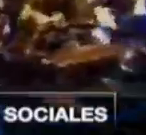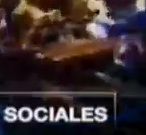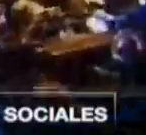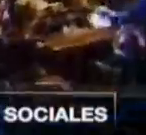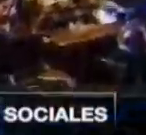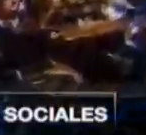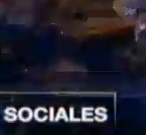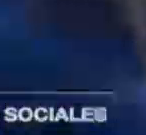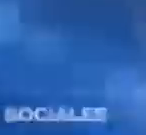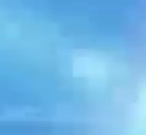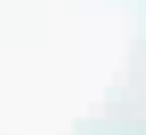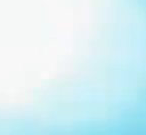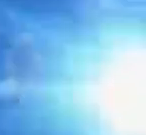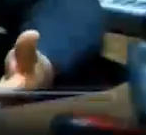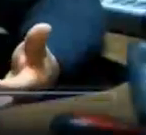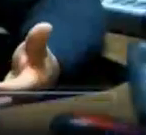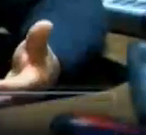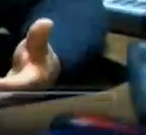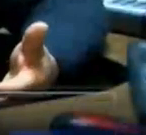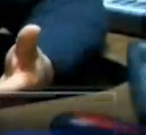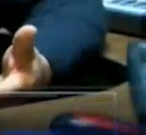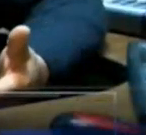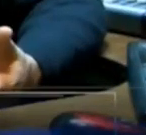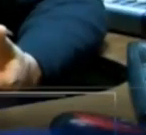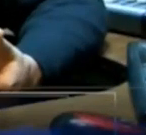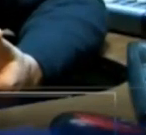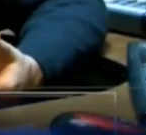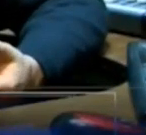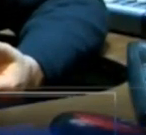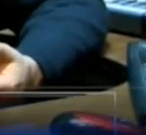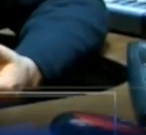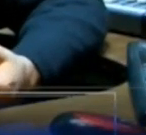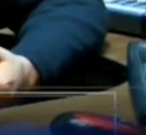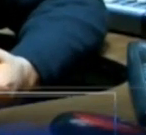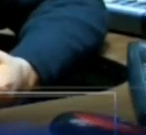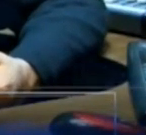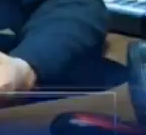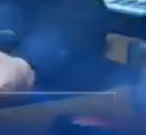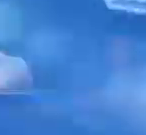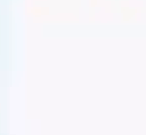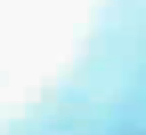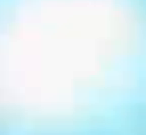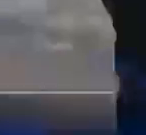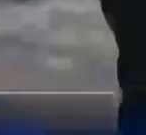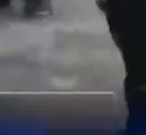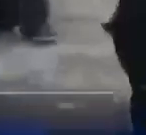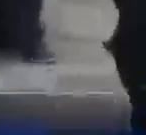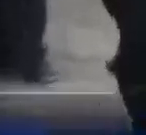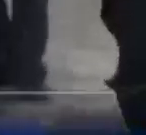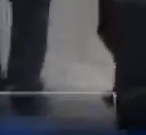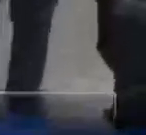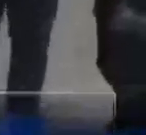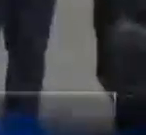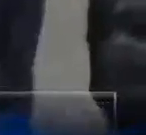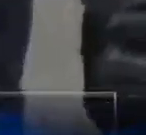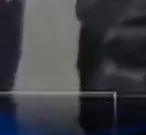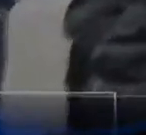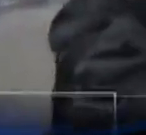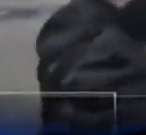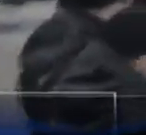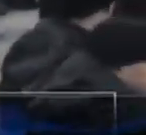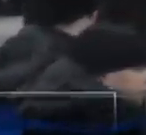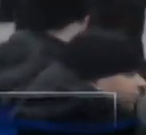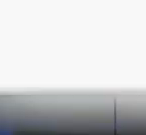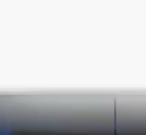con respecto al triunfo de Lenín Moreno. Casa de la Cultura Ecuatoriana inaugurará su nueva radio y en lo internacional continúan